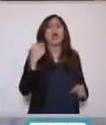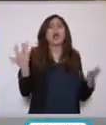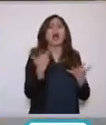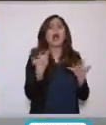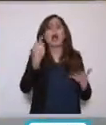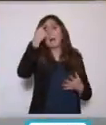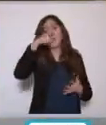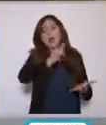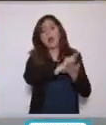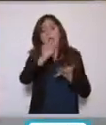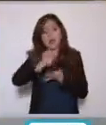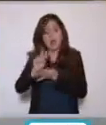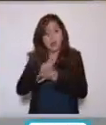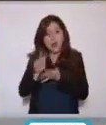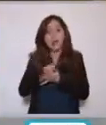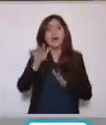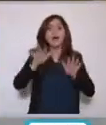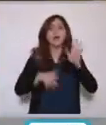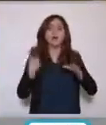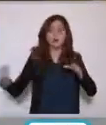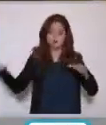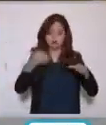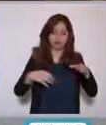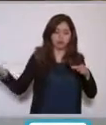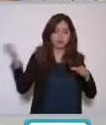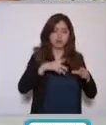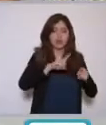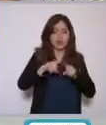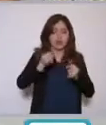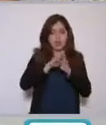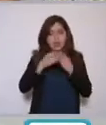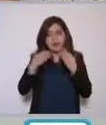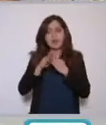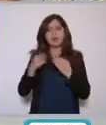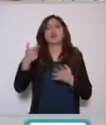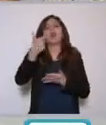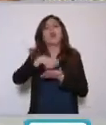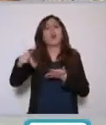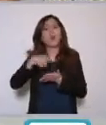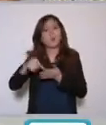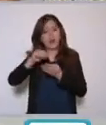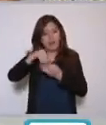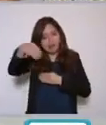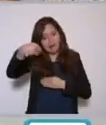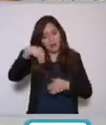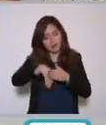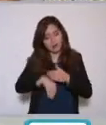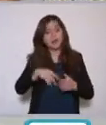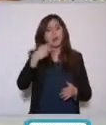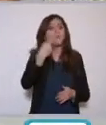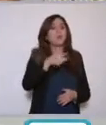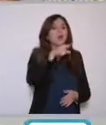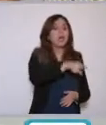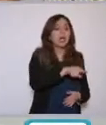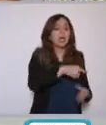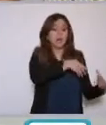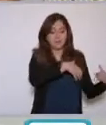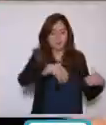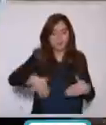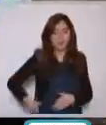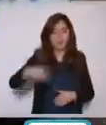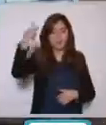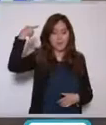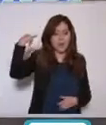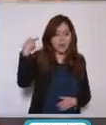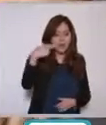limpia tu sí. bolsa. Exacto, porque de repente va. Esta que guardo traes es muy tickets. cómoda, para Esto es viajar bien cómodo, también, ¿no? Exactamente, para viajar es súper cómoda. O para